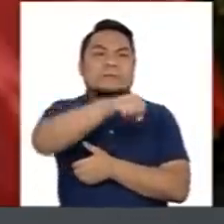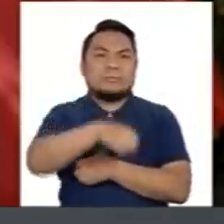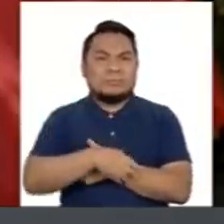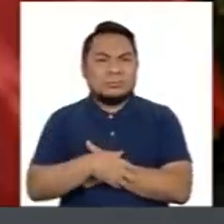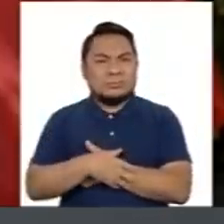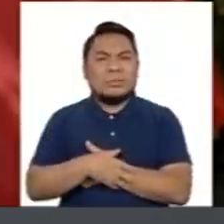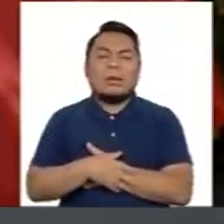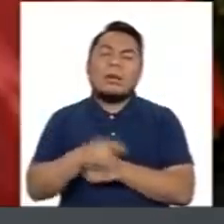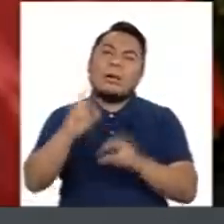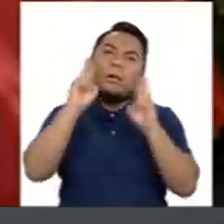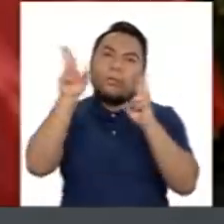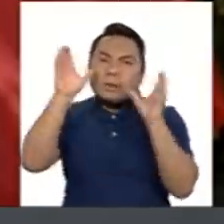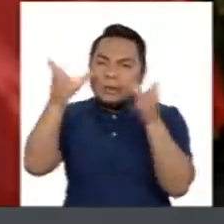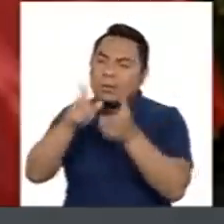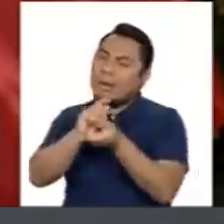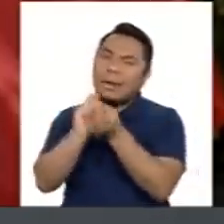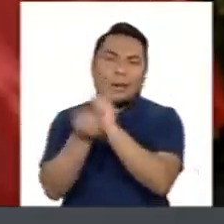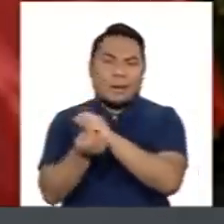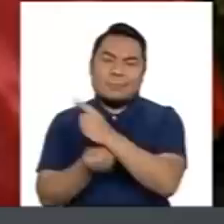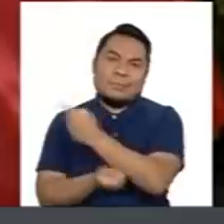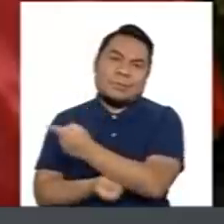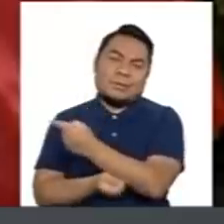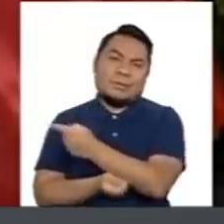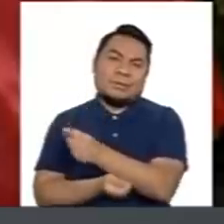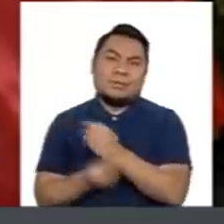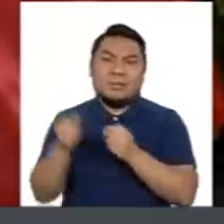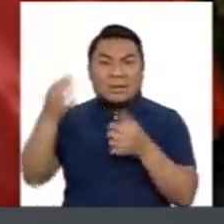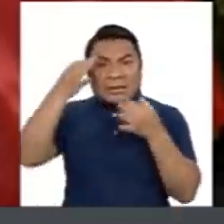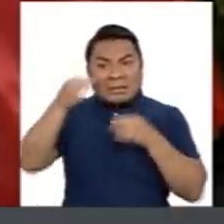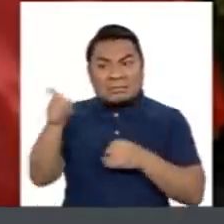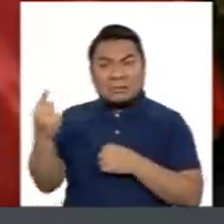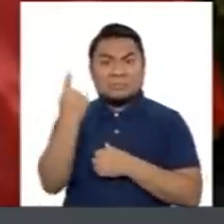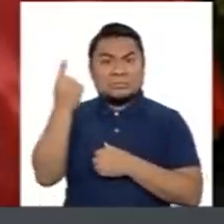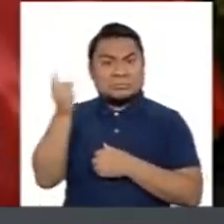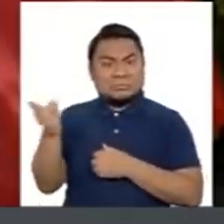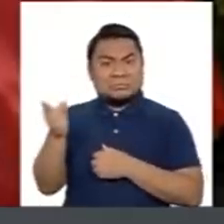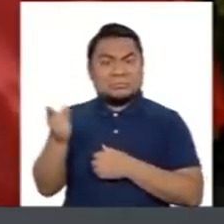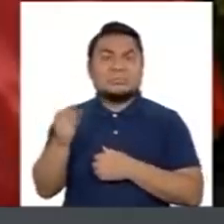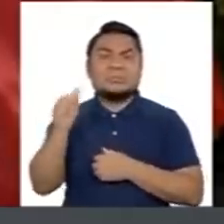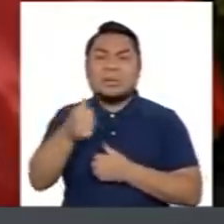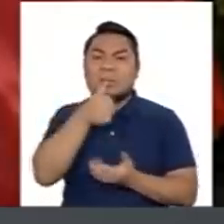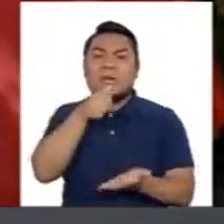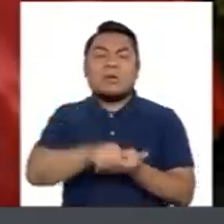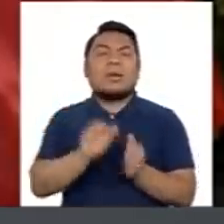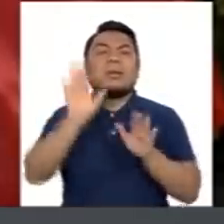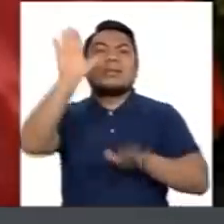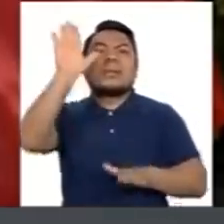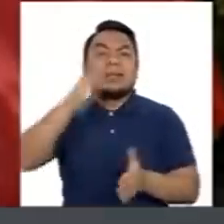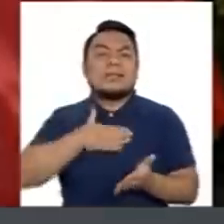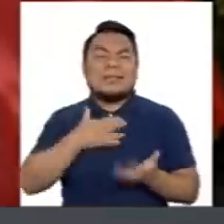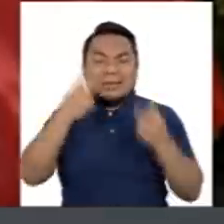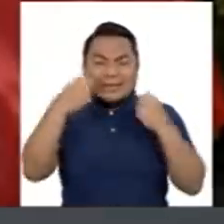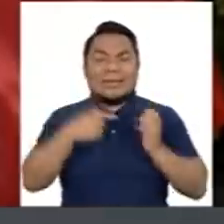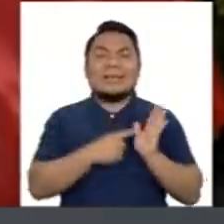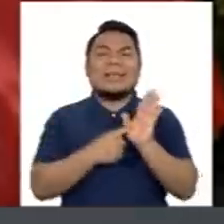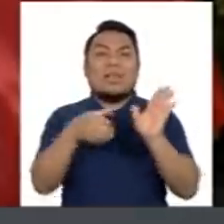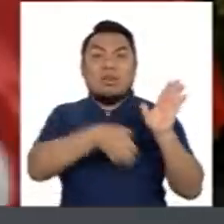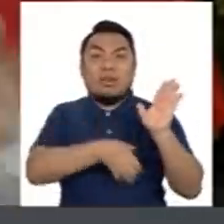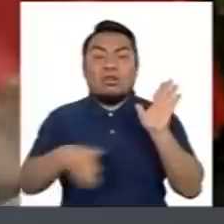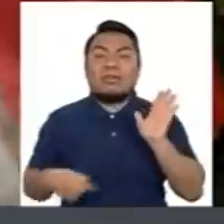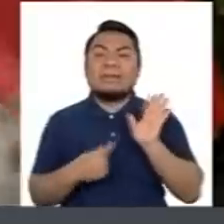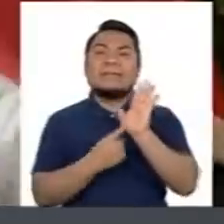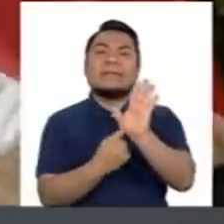ayer, que han decidido ellos por sí solos de que la declaración de intereses de los